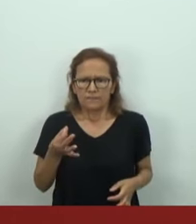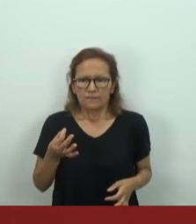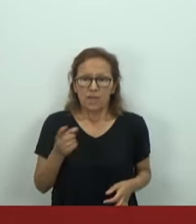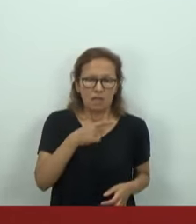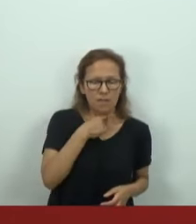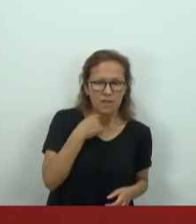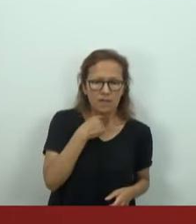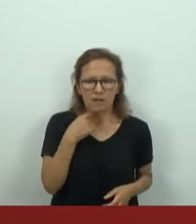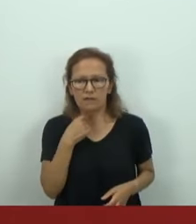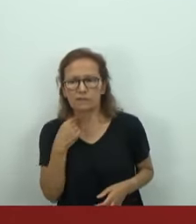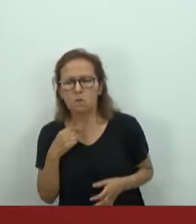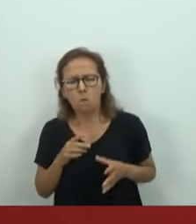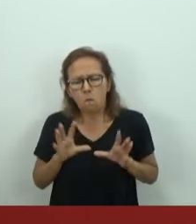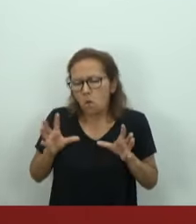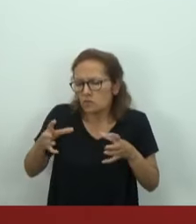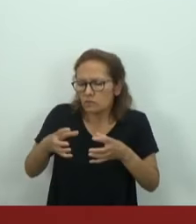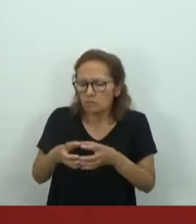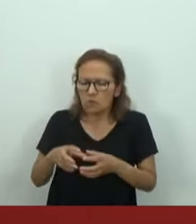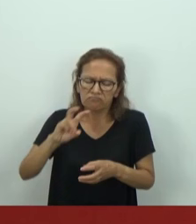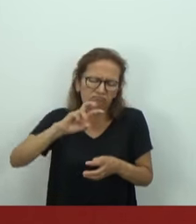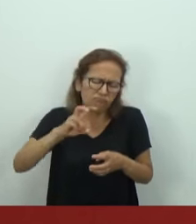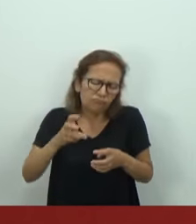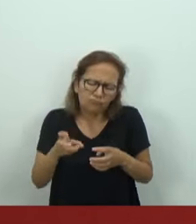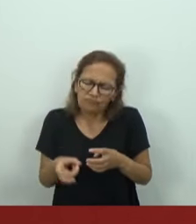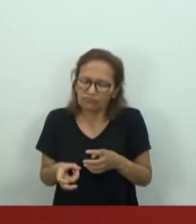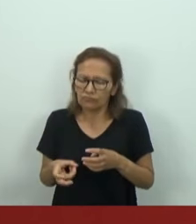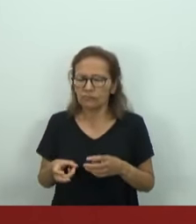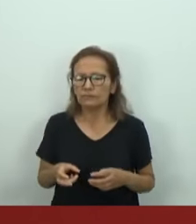cosas. Pero Jesucristo era el primero.